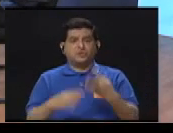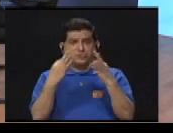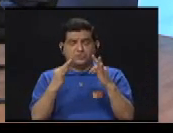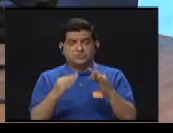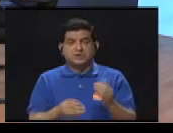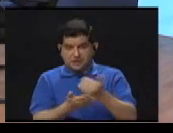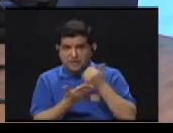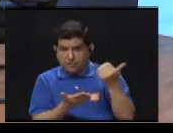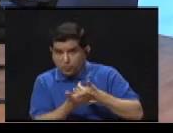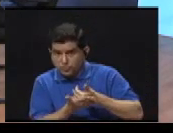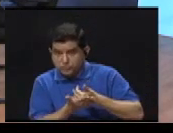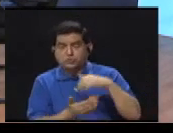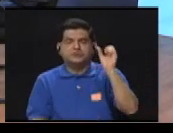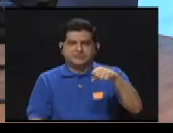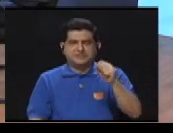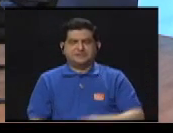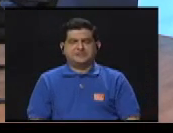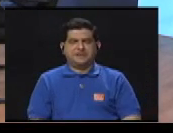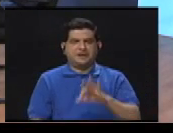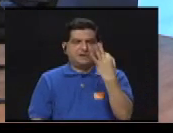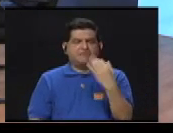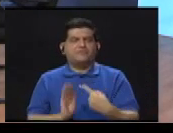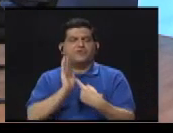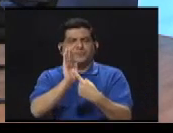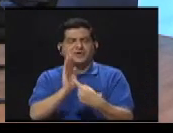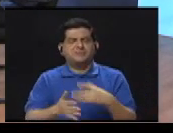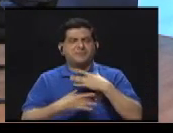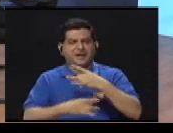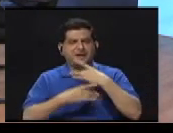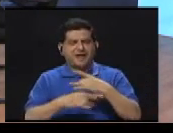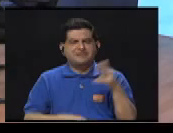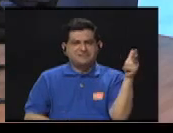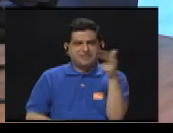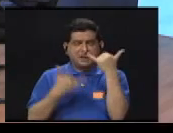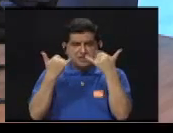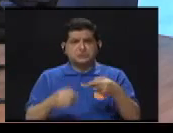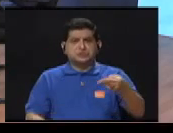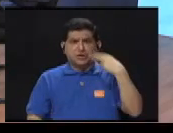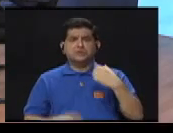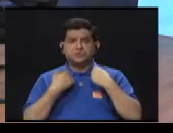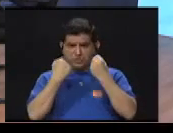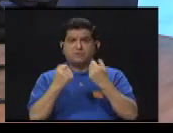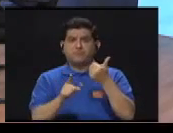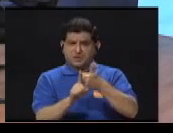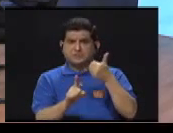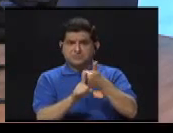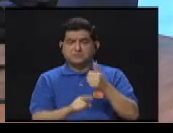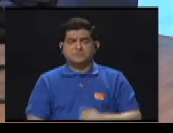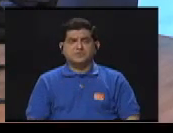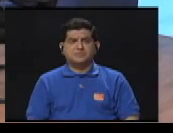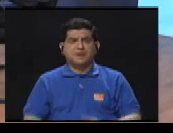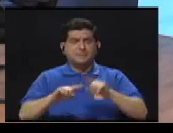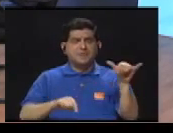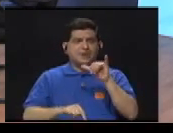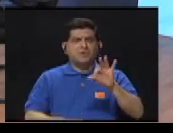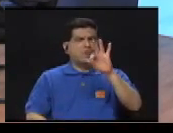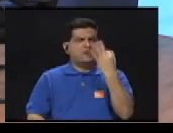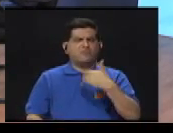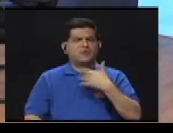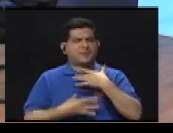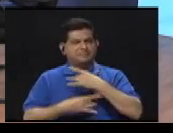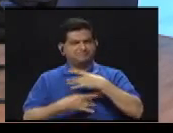como atractivo, recurso, ajá, claro. Como un recurso plástico, digamos, de darle un atractivo a la imagen, a pesar de que ya la historia era bastante fuerte, que de la forma también tuviera